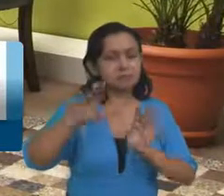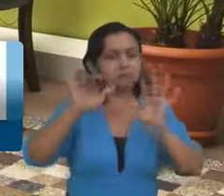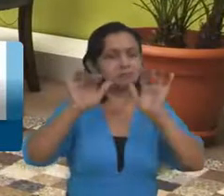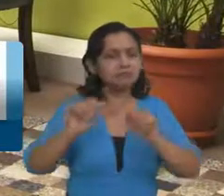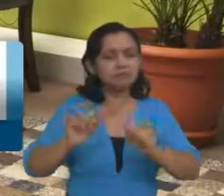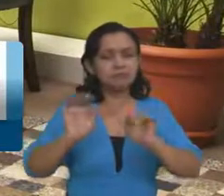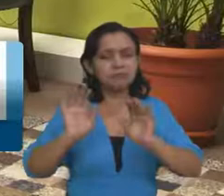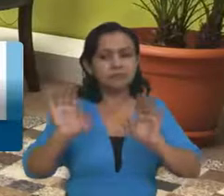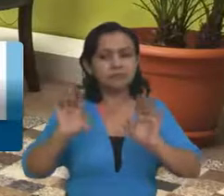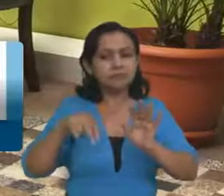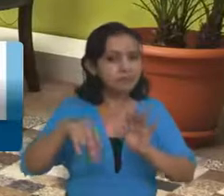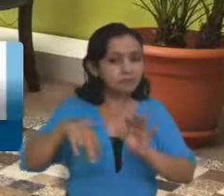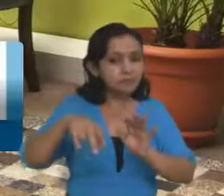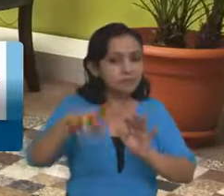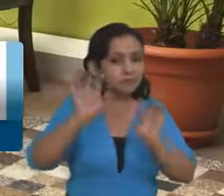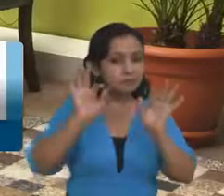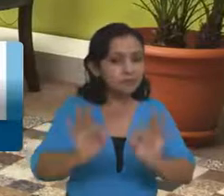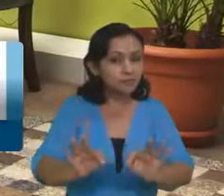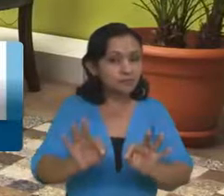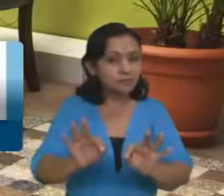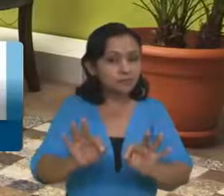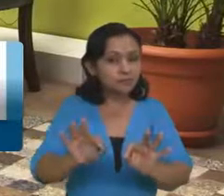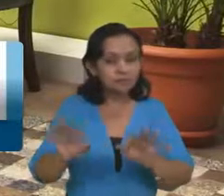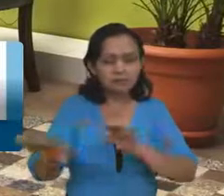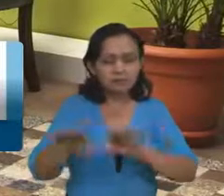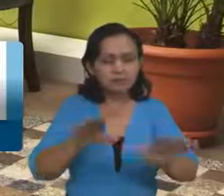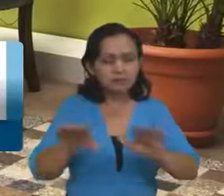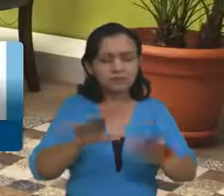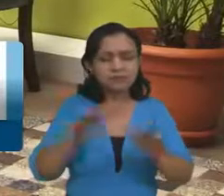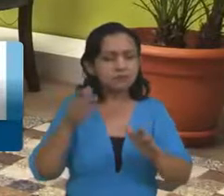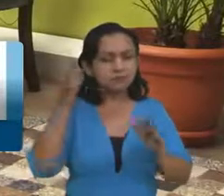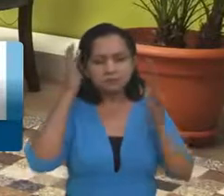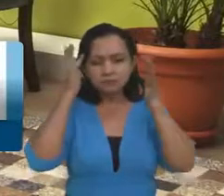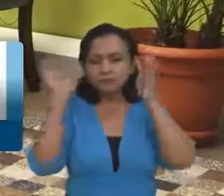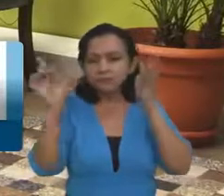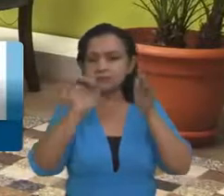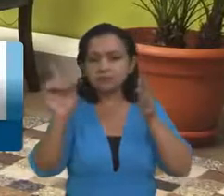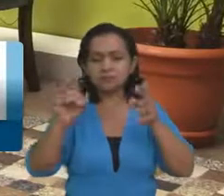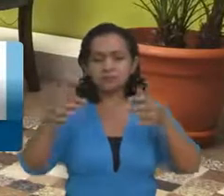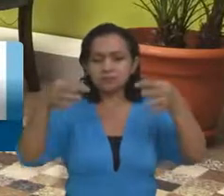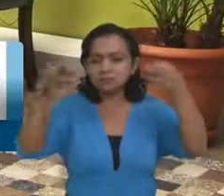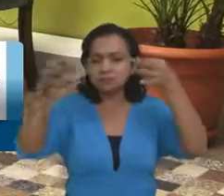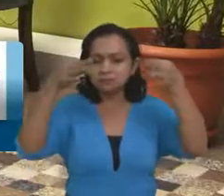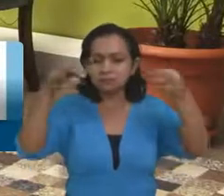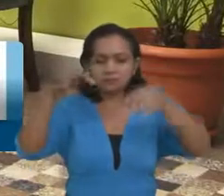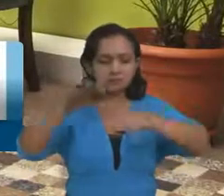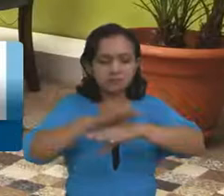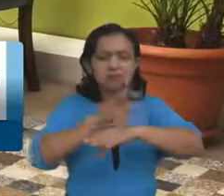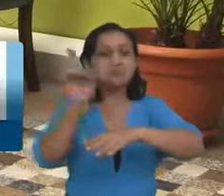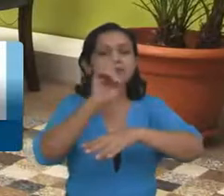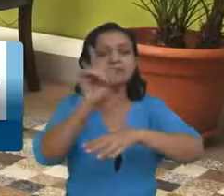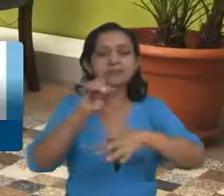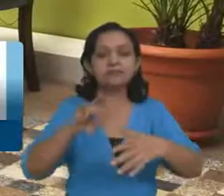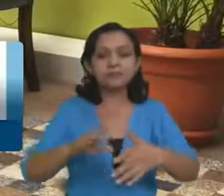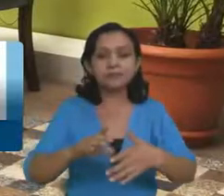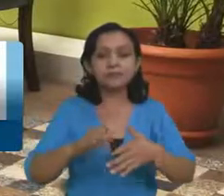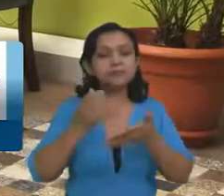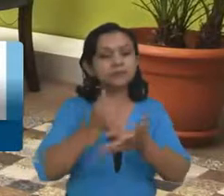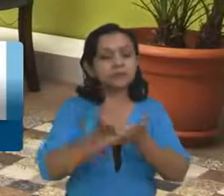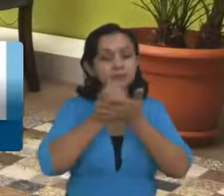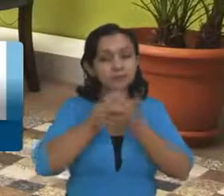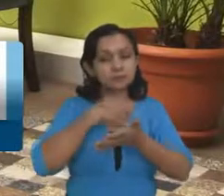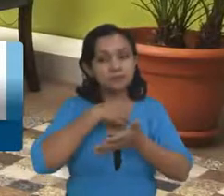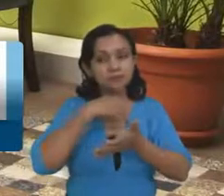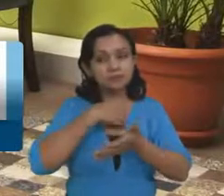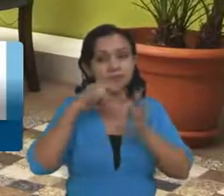Si el paciente ya caminó más de 20 pasos, no hay por qué preocuparse o no hay por qué sospechar de una fractura. Entonces, eso me permite a mí, bueno,